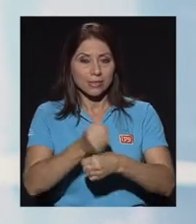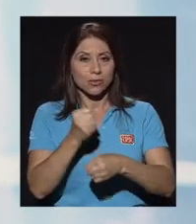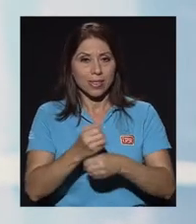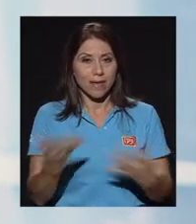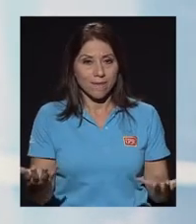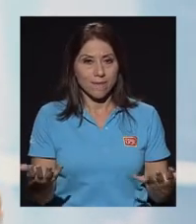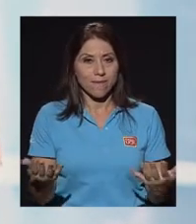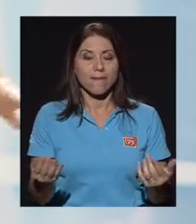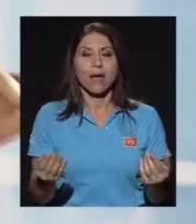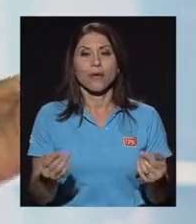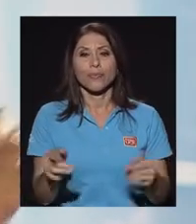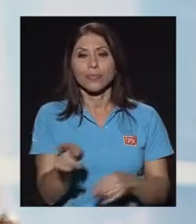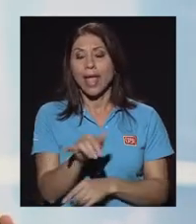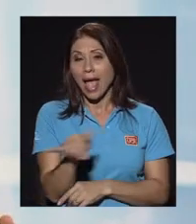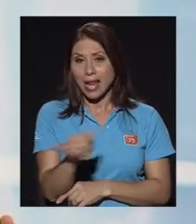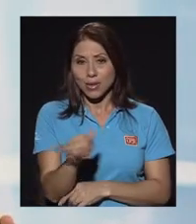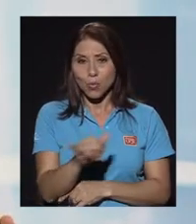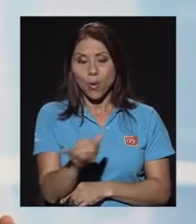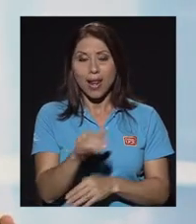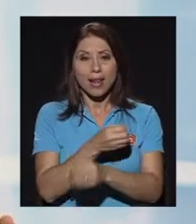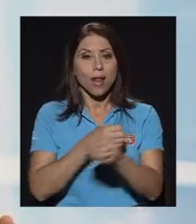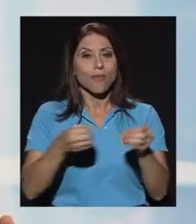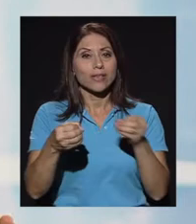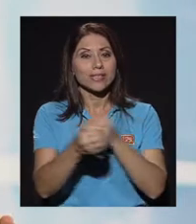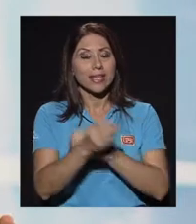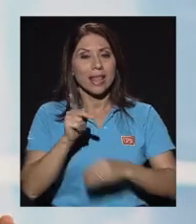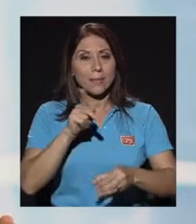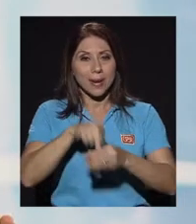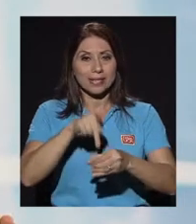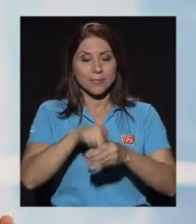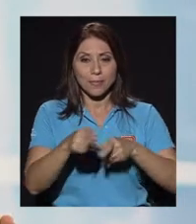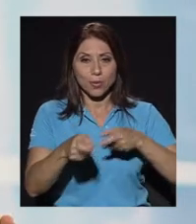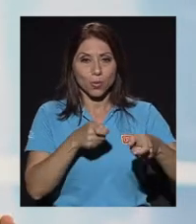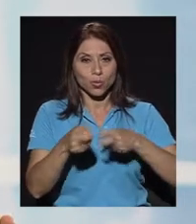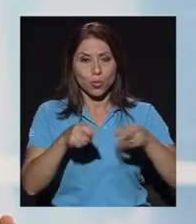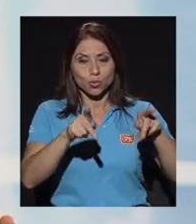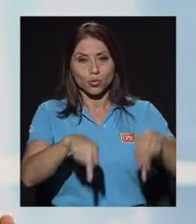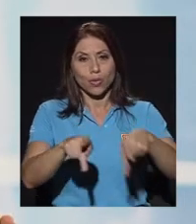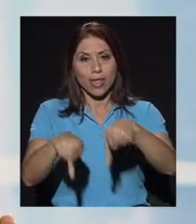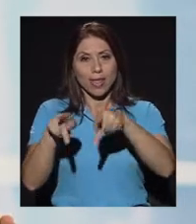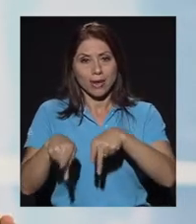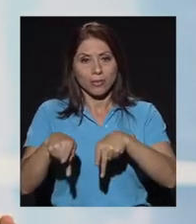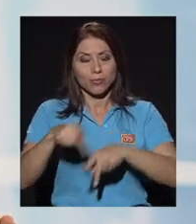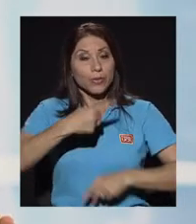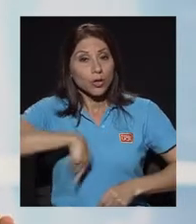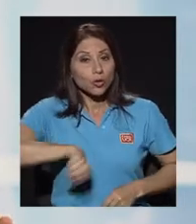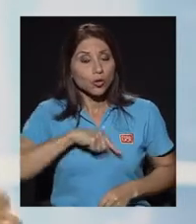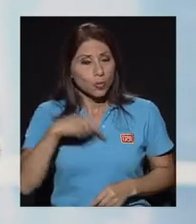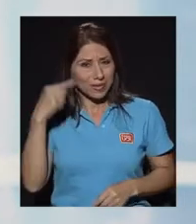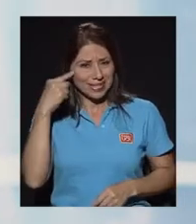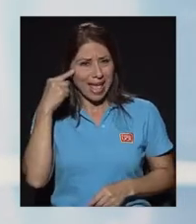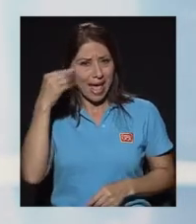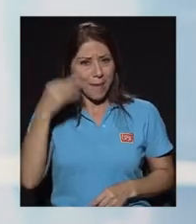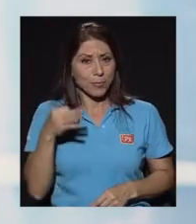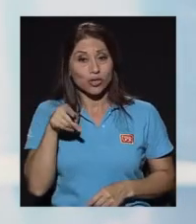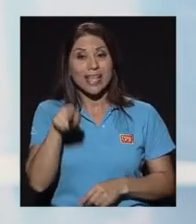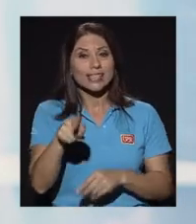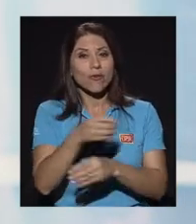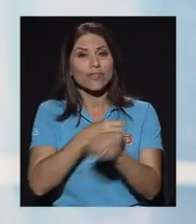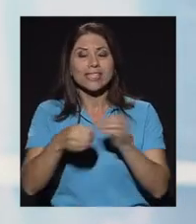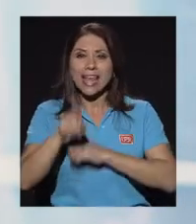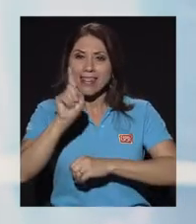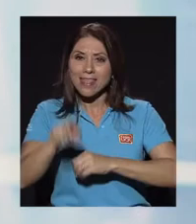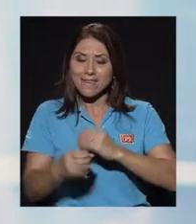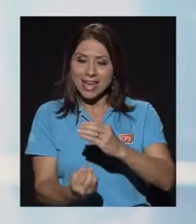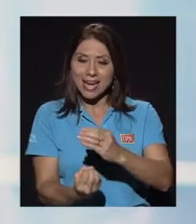trabajo. Al igual, la oficina de participación y control ciudadano, nosotros pensamos que esa oficina tiene que